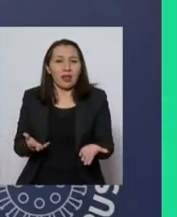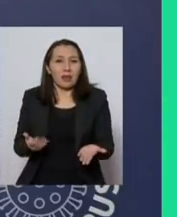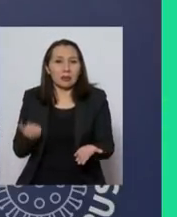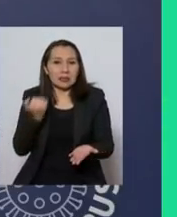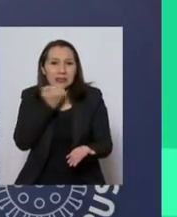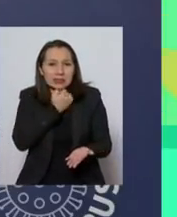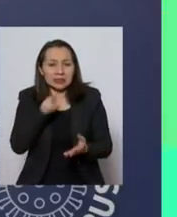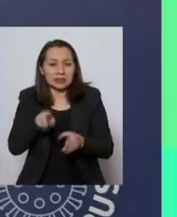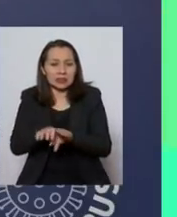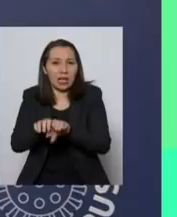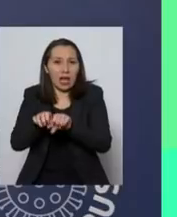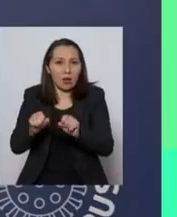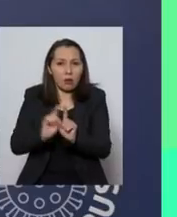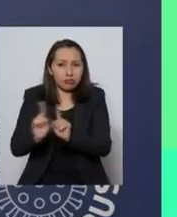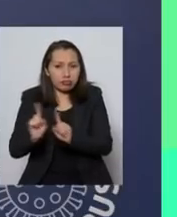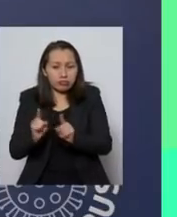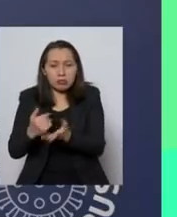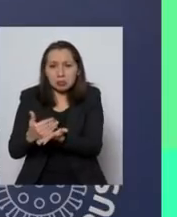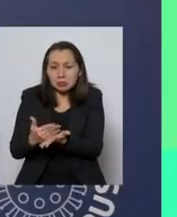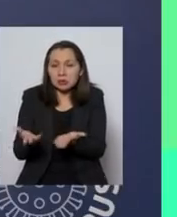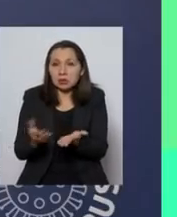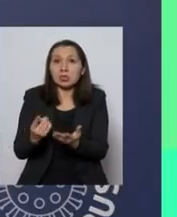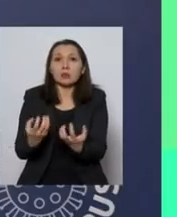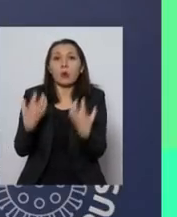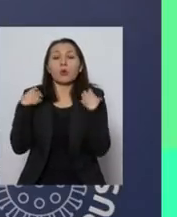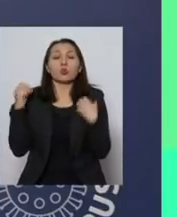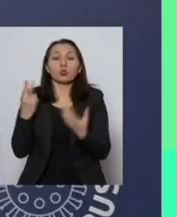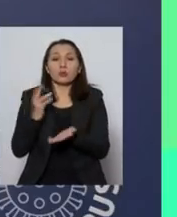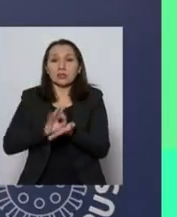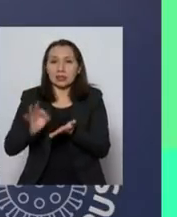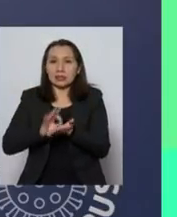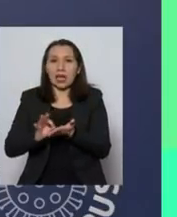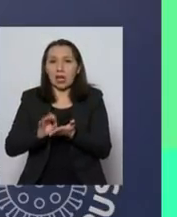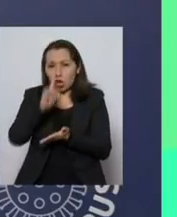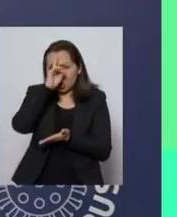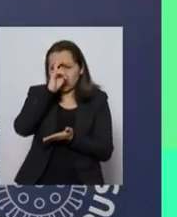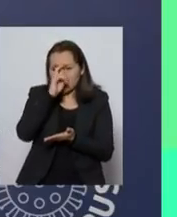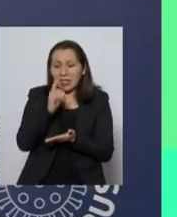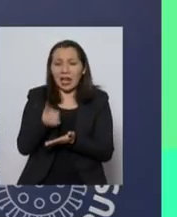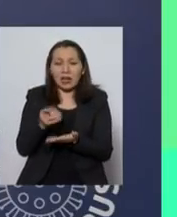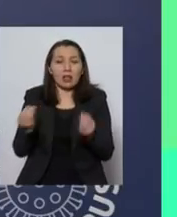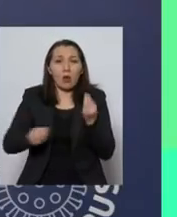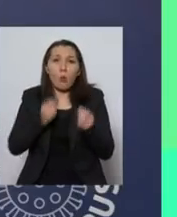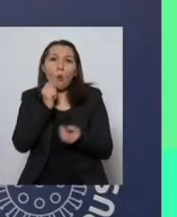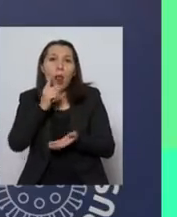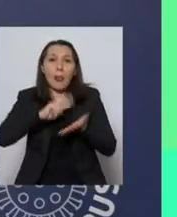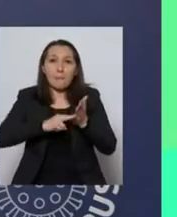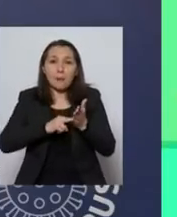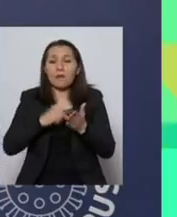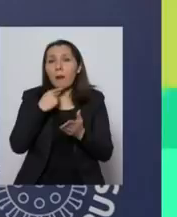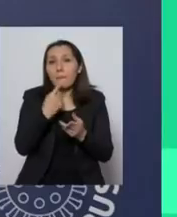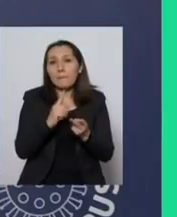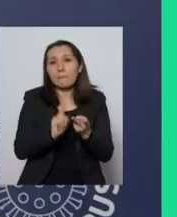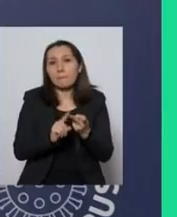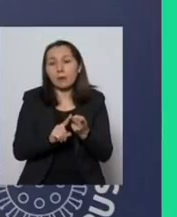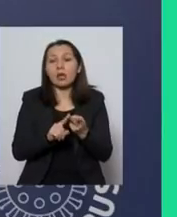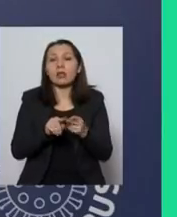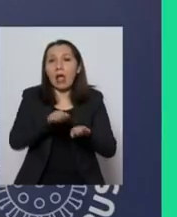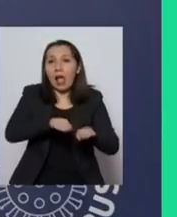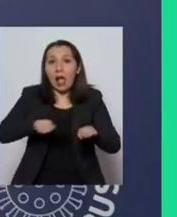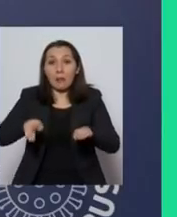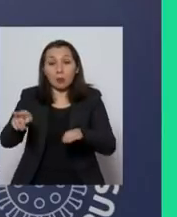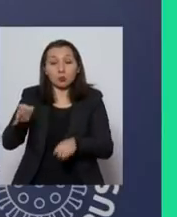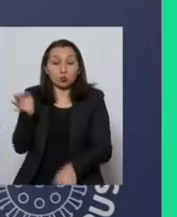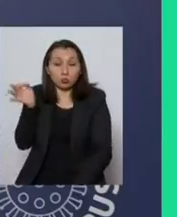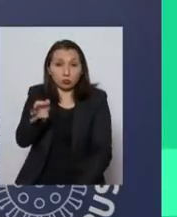esa coordinación? Que uno entiende también está a cargo del subsecretario de redes asistenciales. ¿Cuál está siendo el problema ahí? Y respecto a las camas,